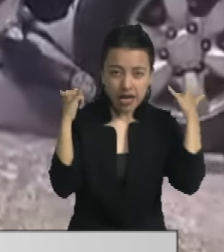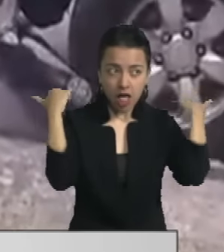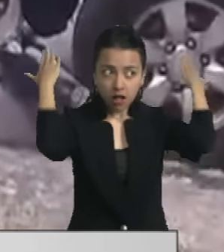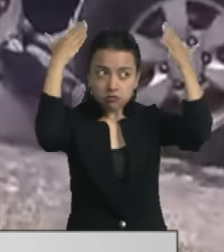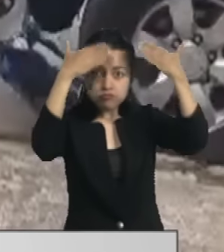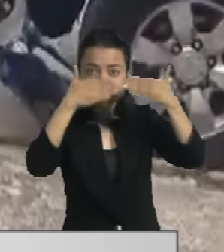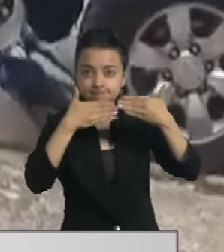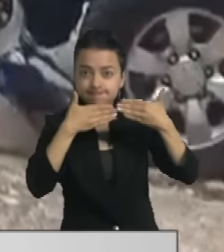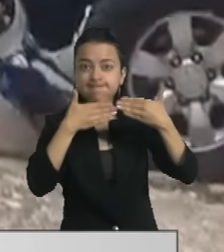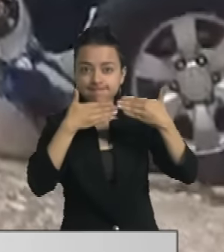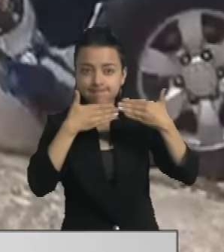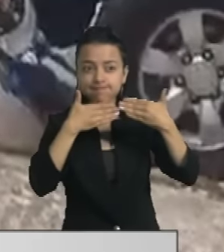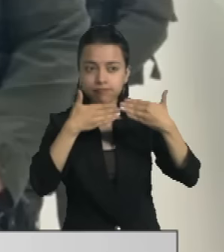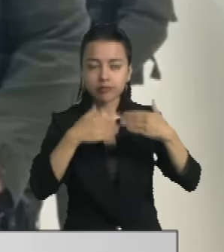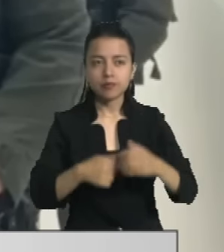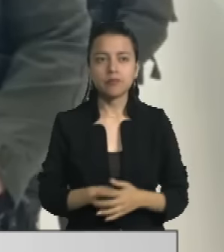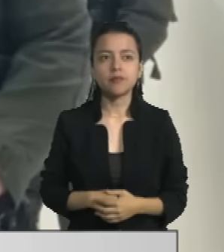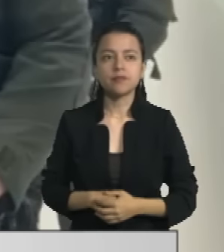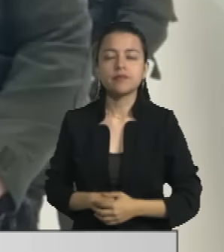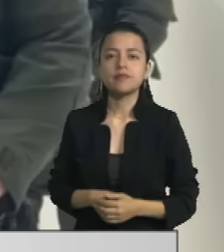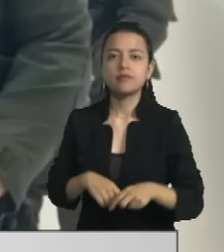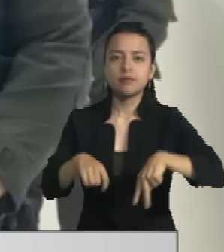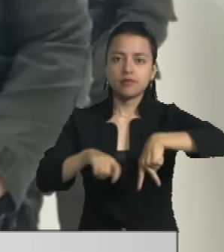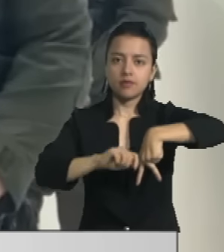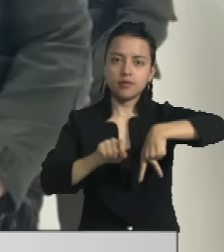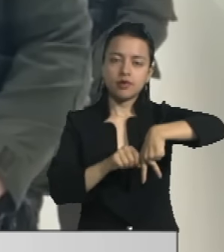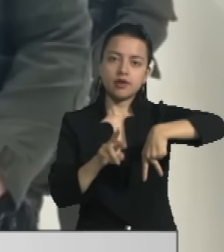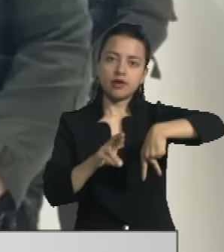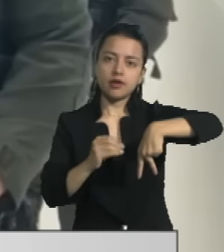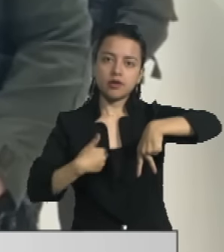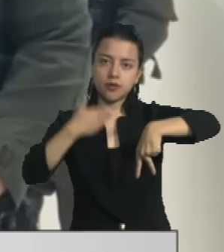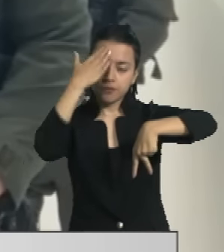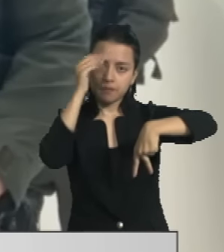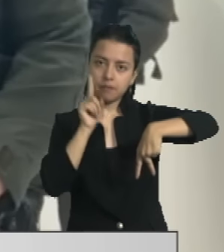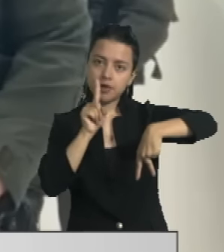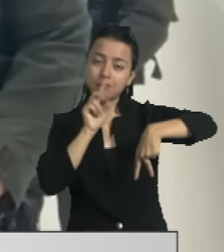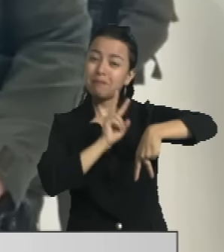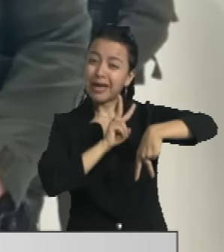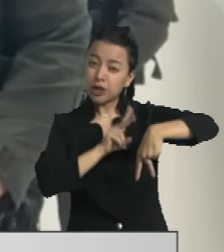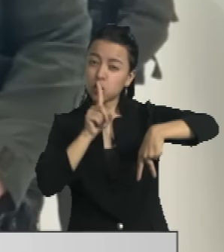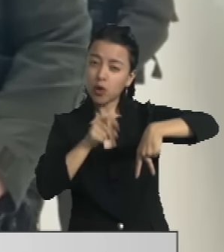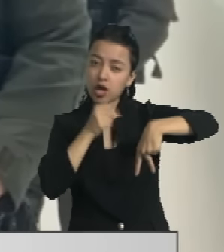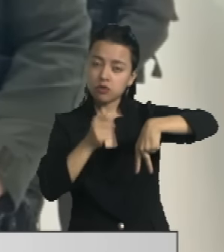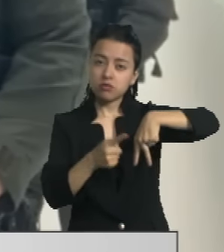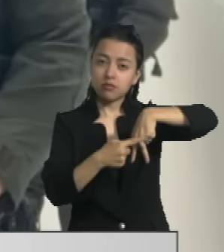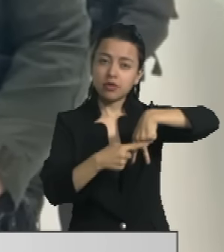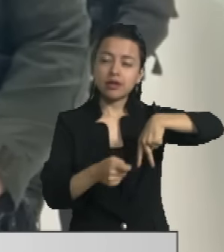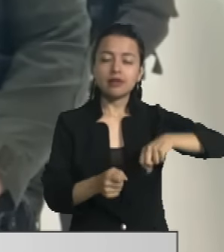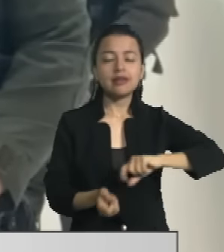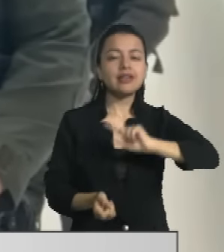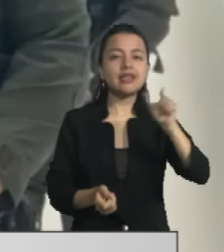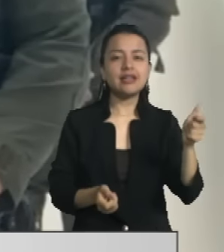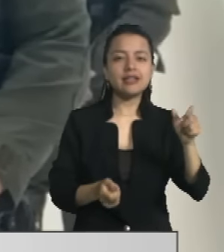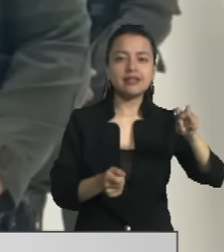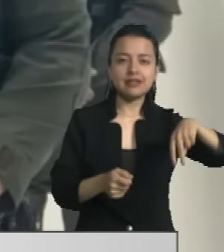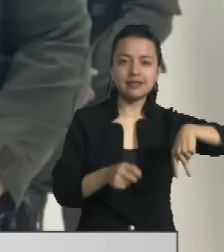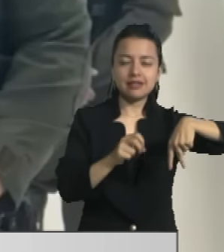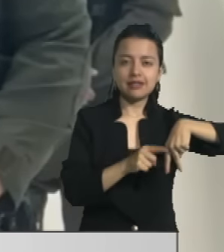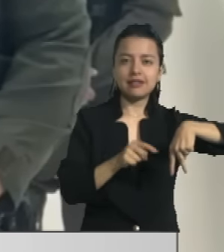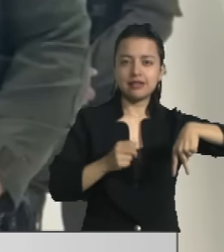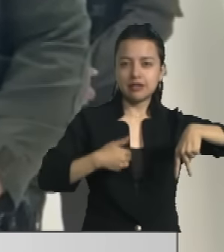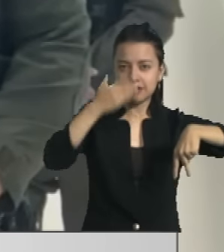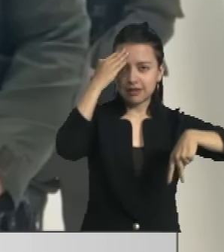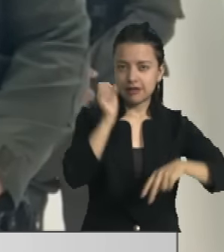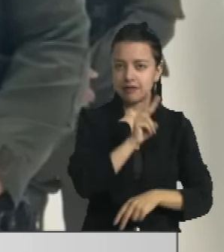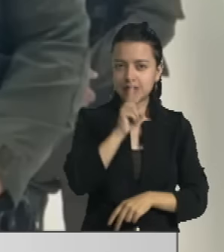Justicia dos de los capturados son aliex Ricardo de 21 años y alias Ramón Junior de 22 años ambos dedicados al